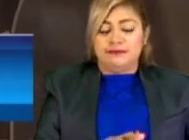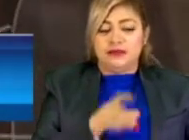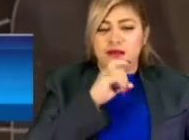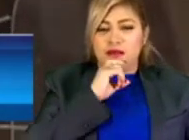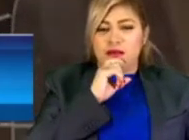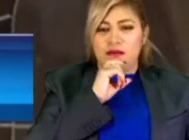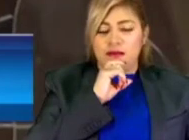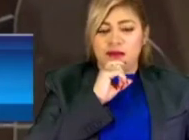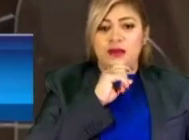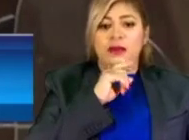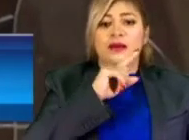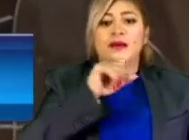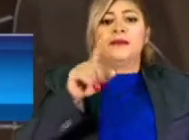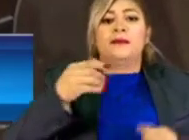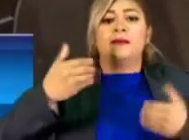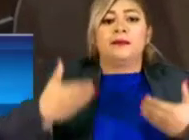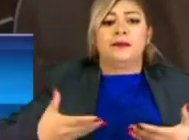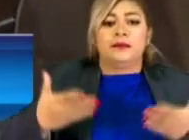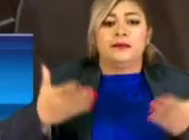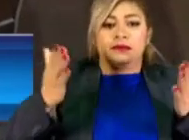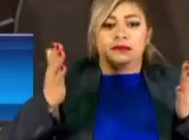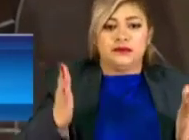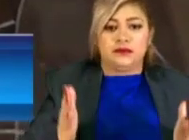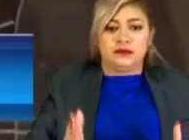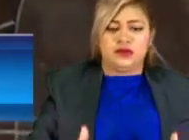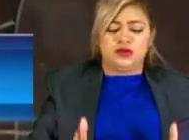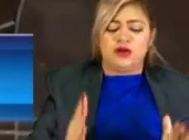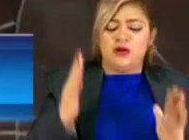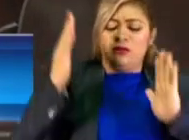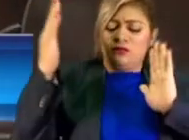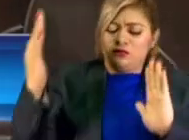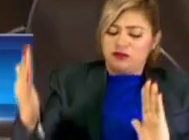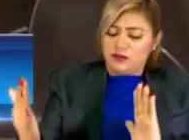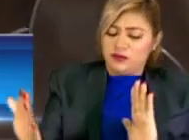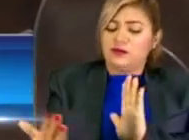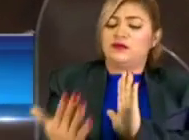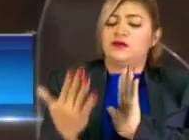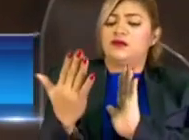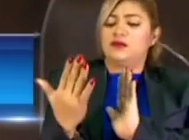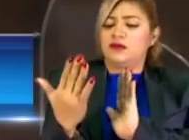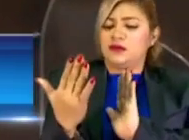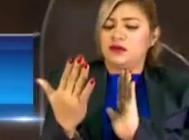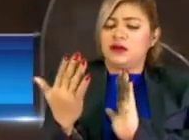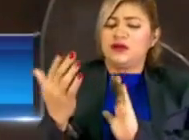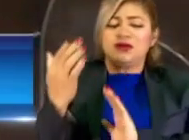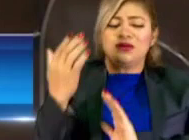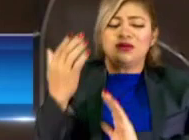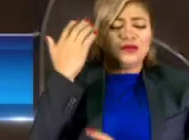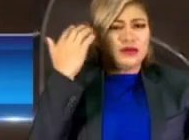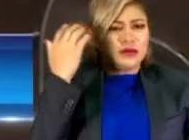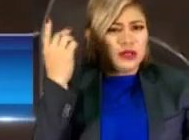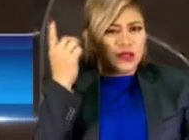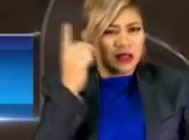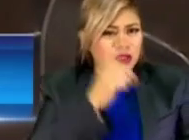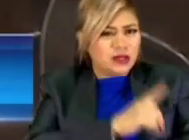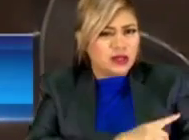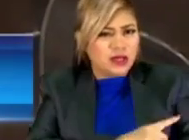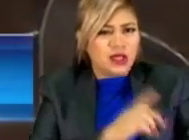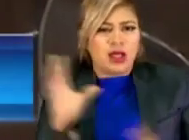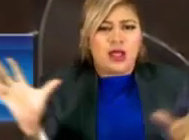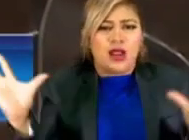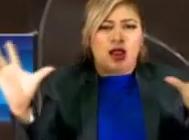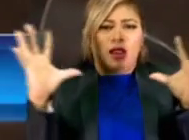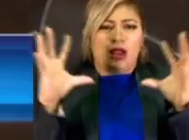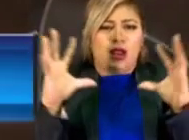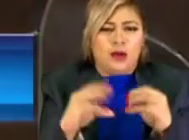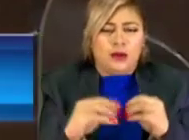Los panameños hemos enfrentado esa tempestad día y noche sin